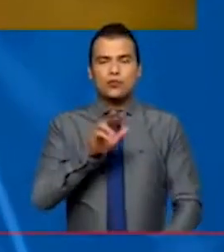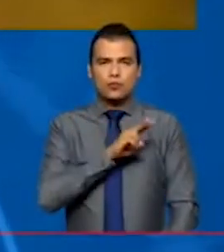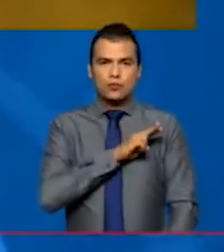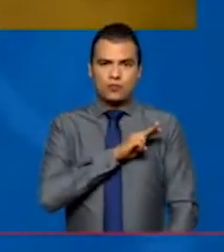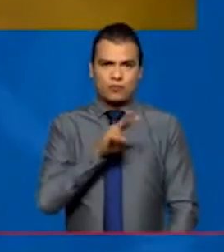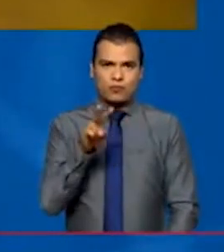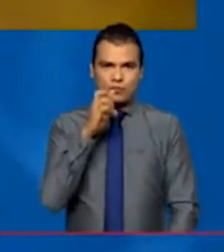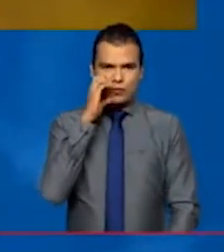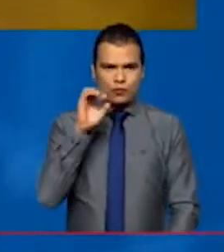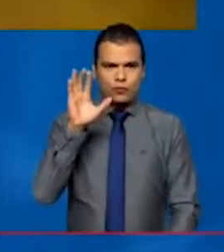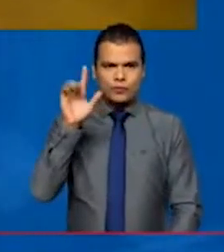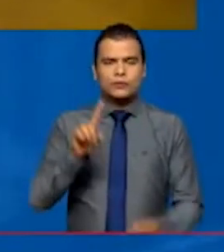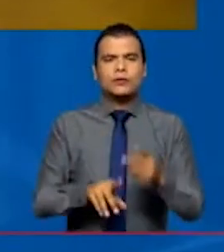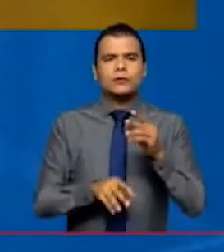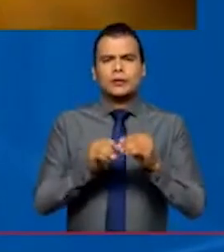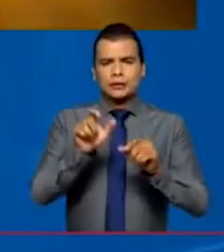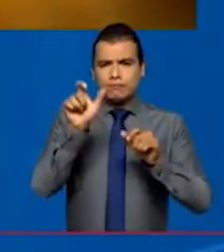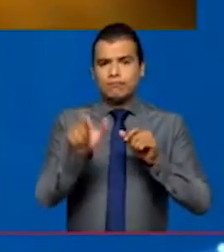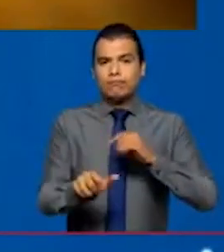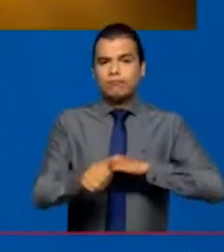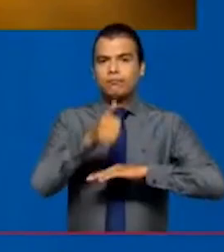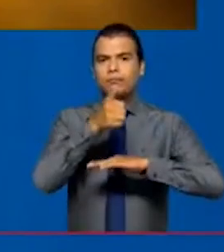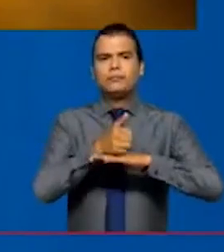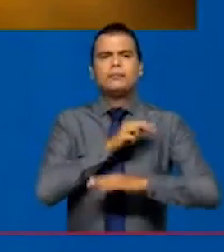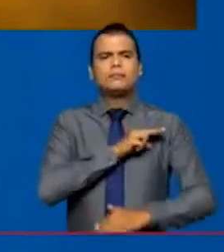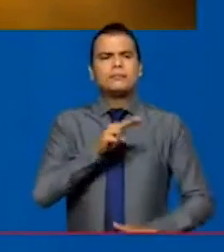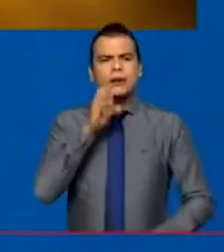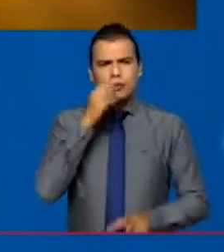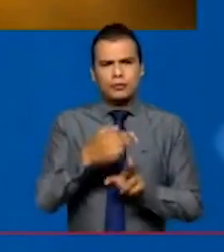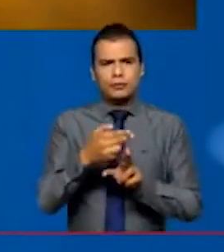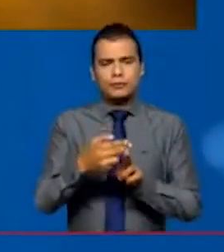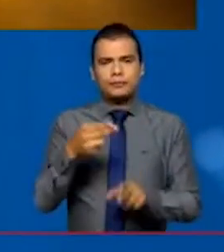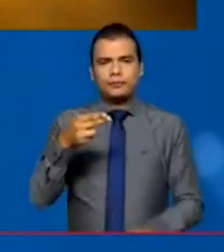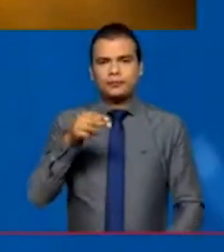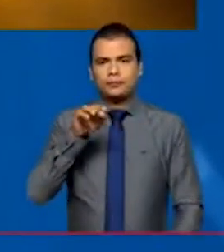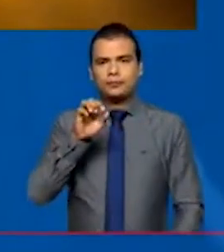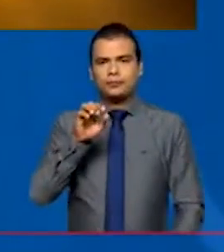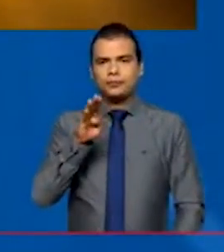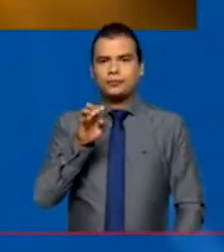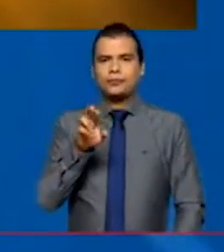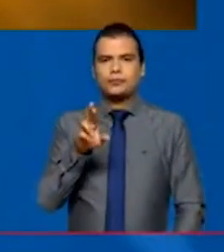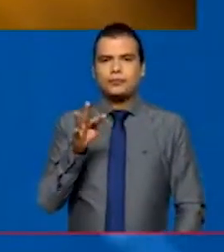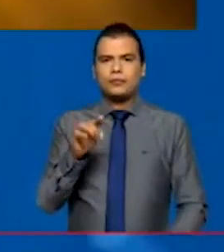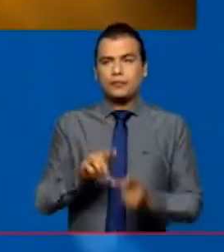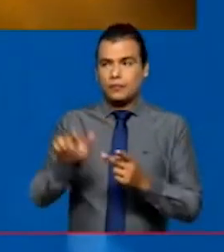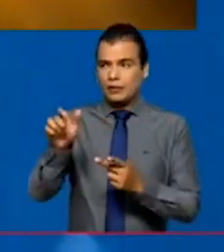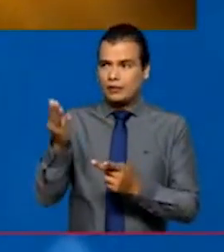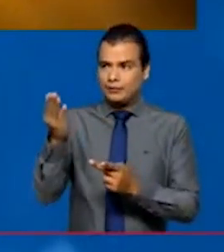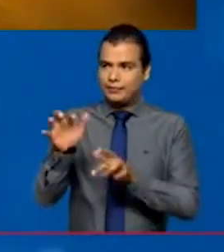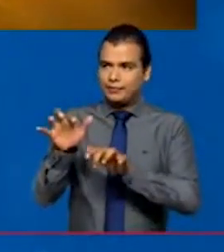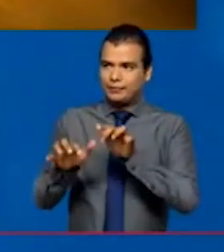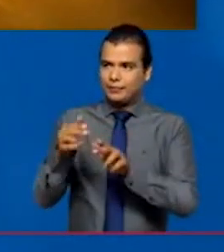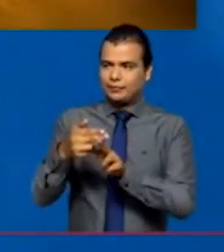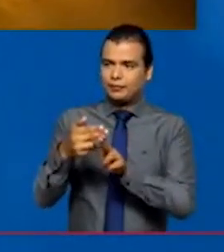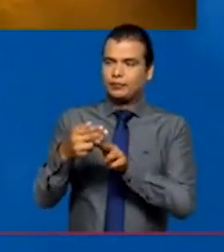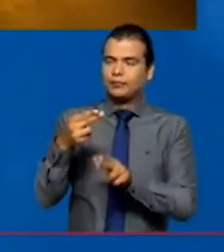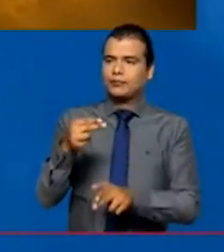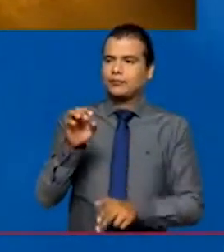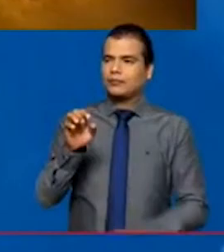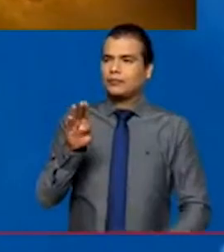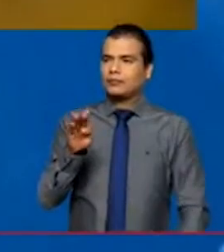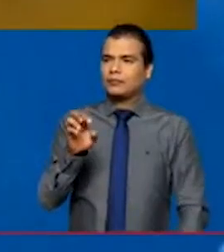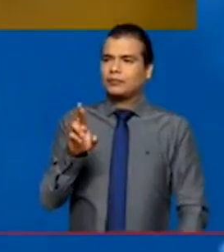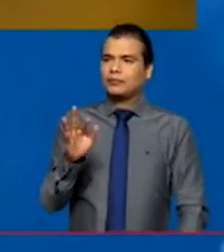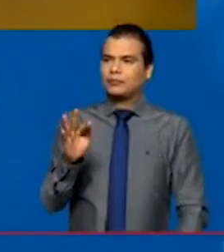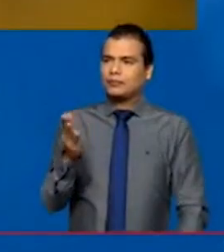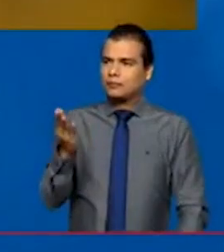el comandante de la policía Valle Coronel, Ever Gómez. Comienzo con usted, secretario. Bueno, generalidades de estas medidas.